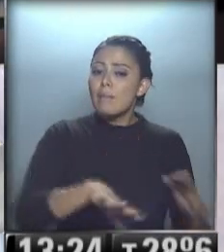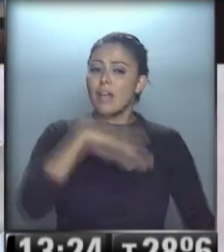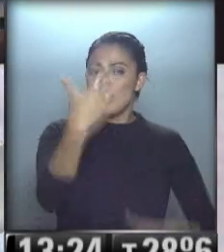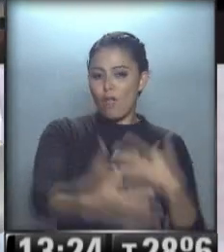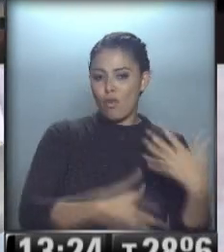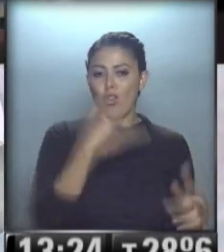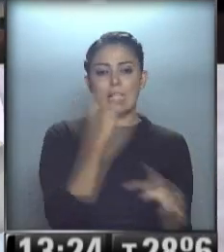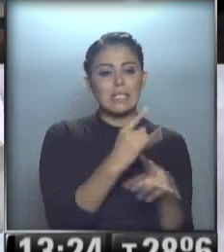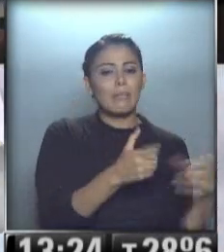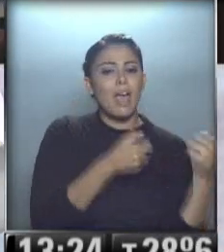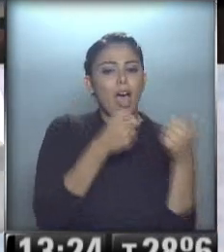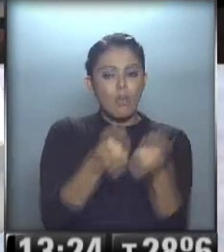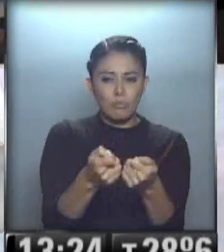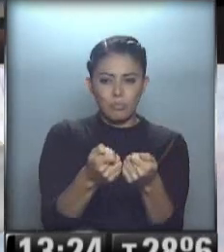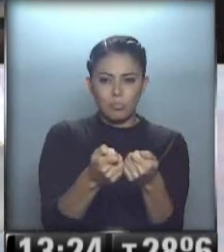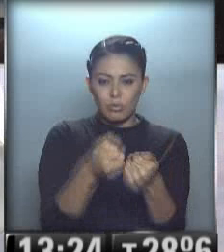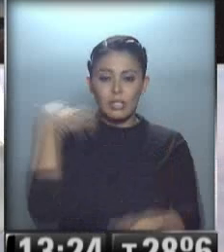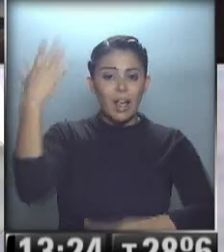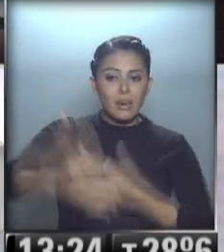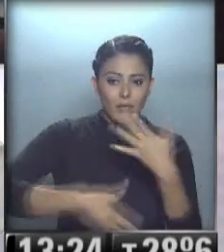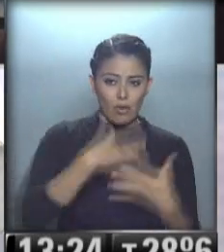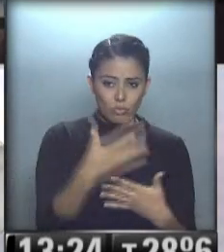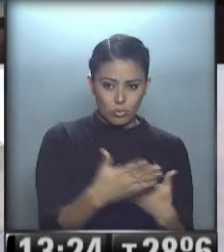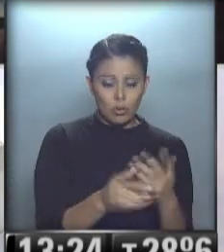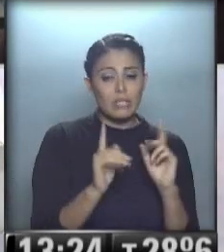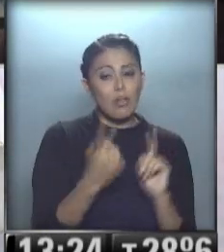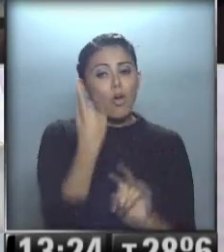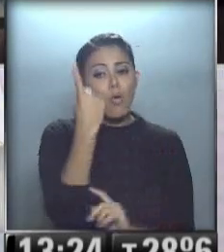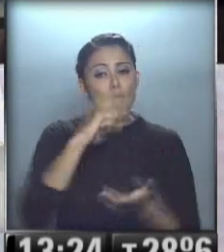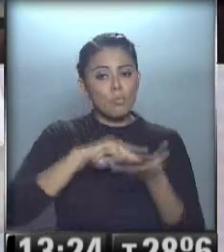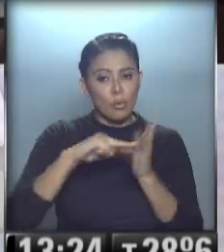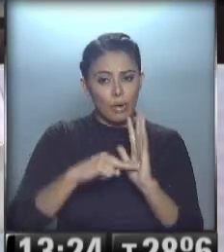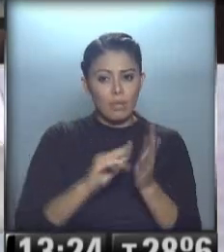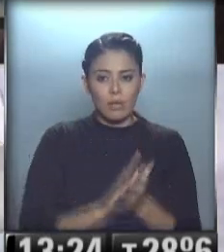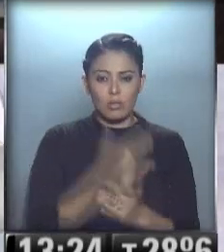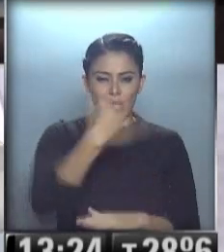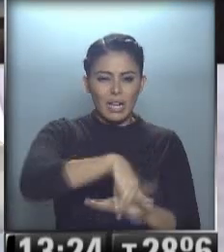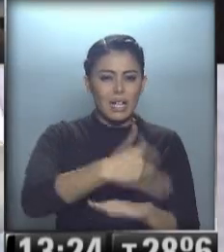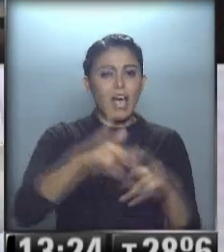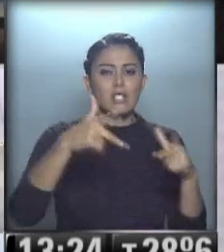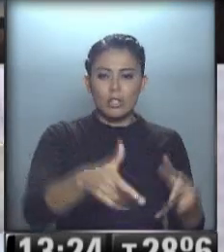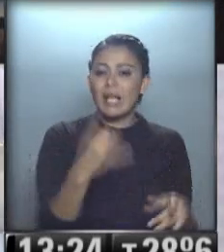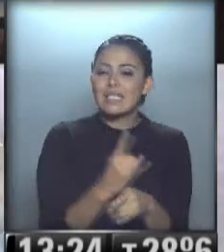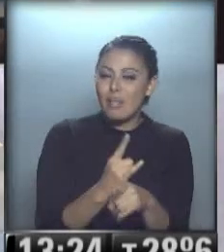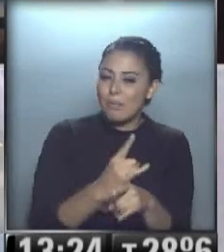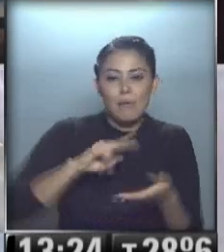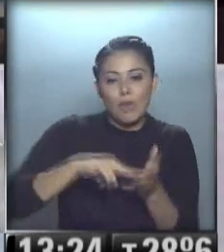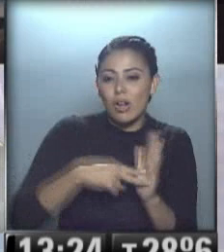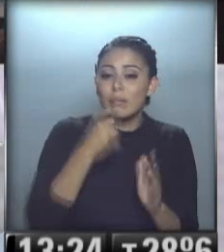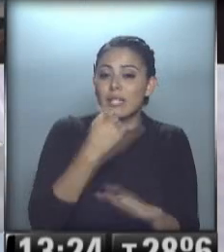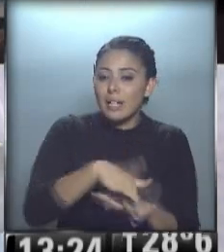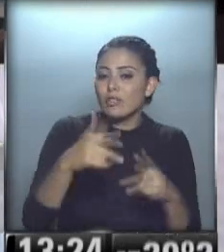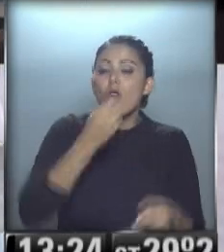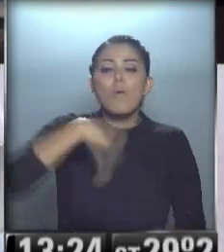que siempre apoyaron la la Revolución y que además uno de los problemas que hay respecto de los cortes de calle que siempre es un problema el corte de